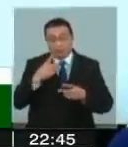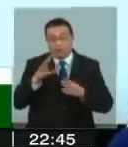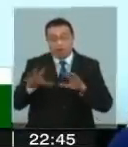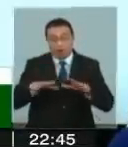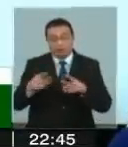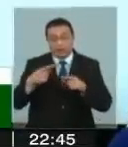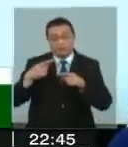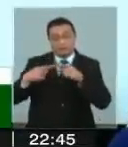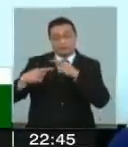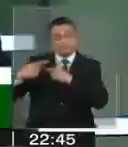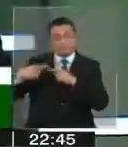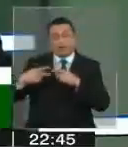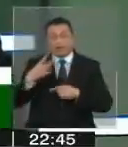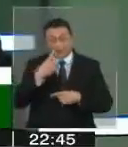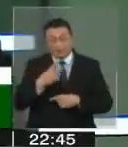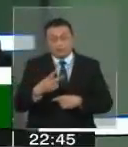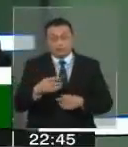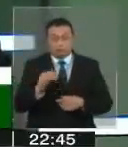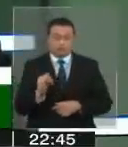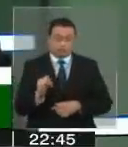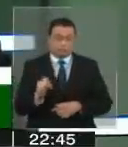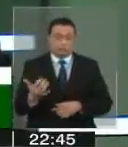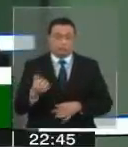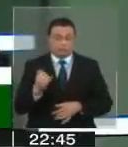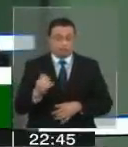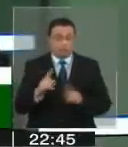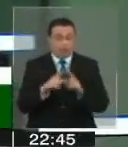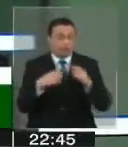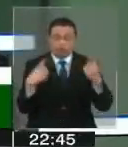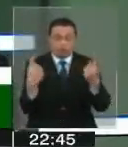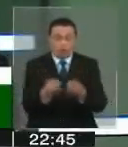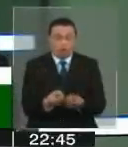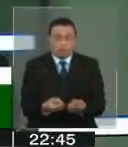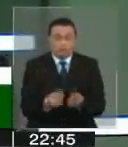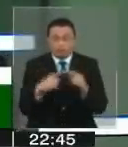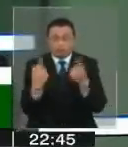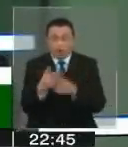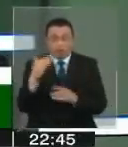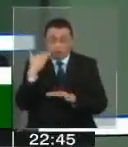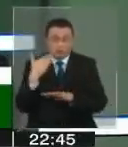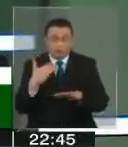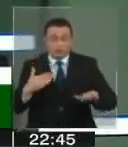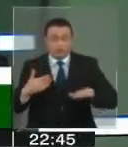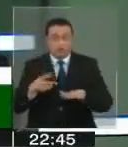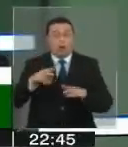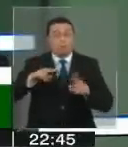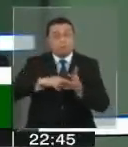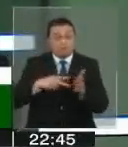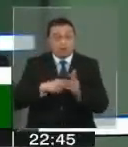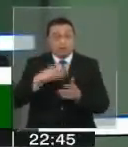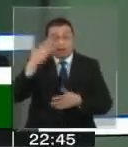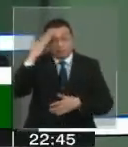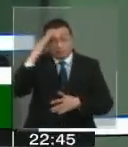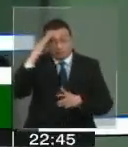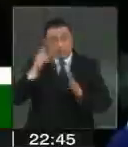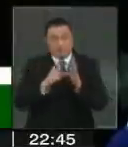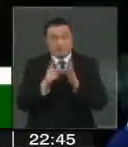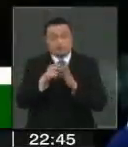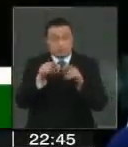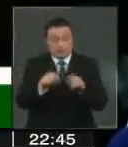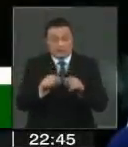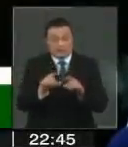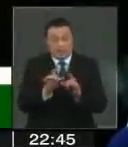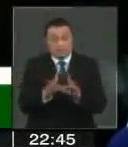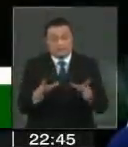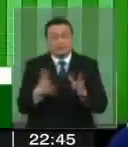concretas? Claro que sí. En general en todos los niños que tienen dificultades neurodesarrollo. Lo sé, pero en este caso